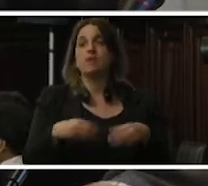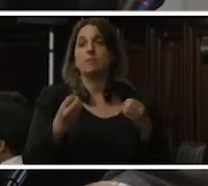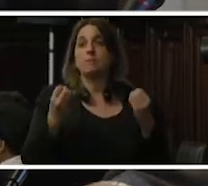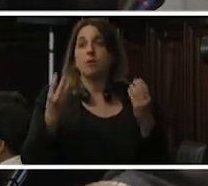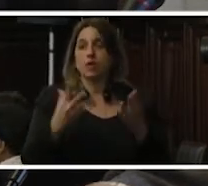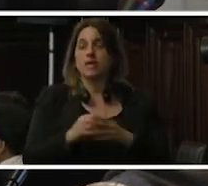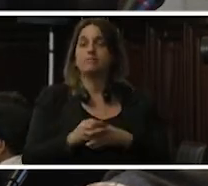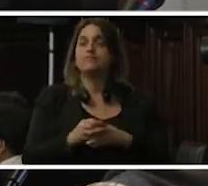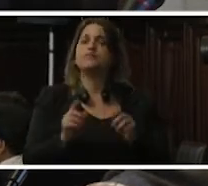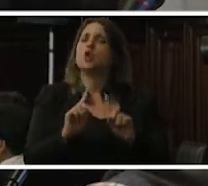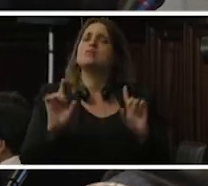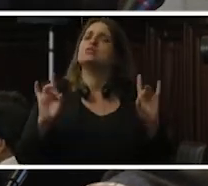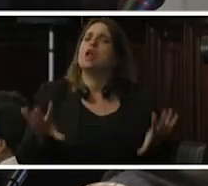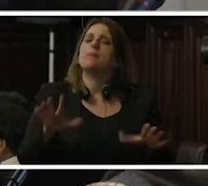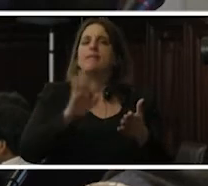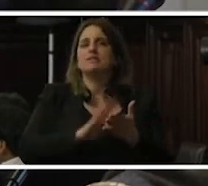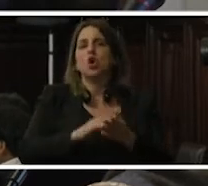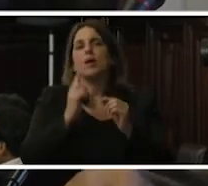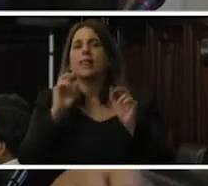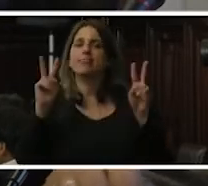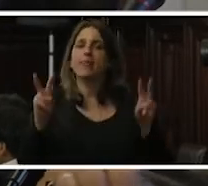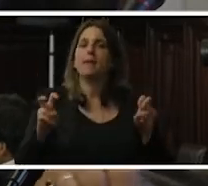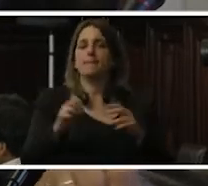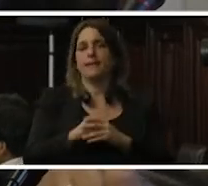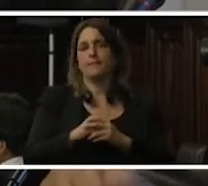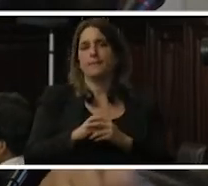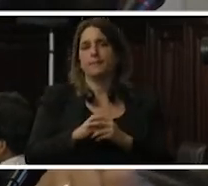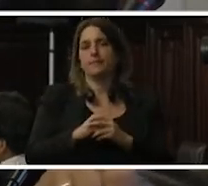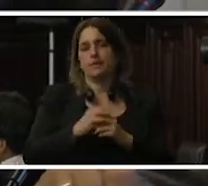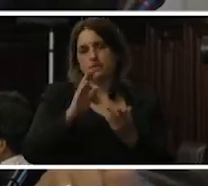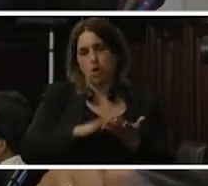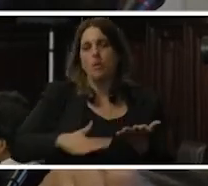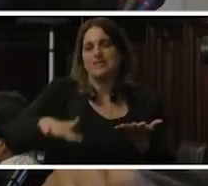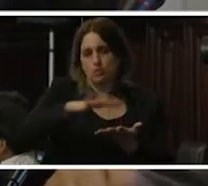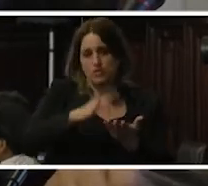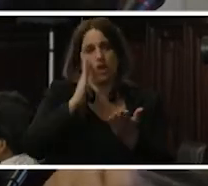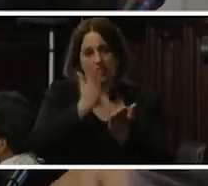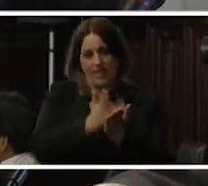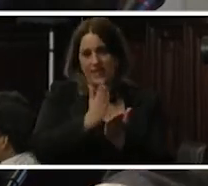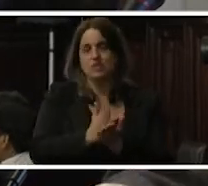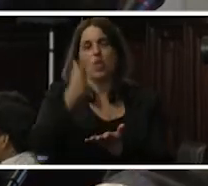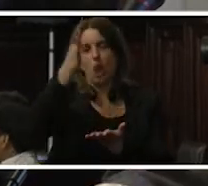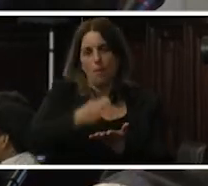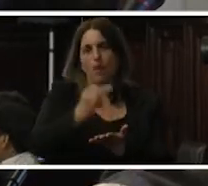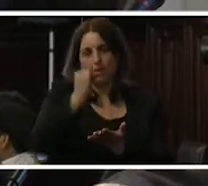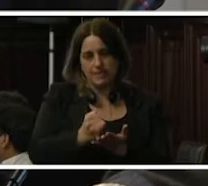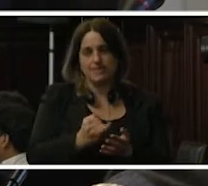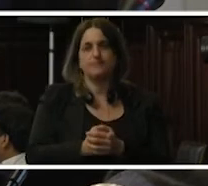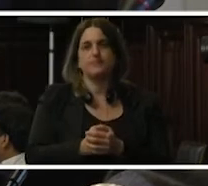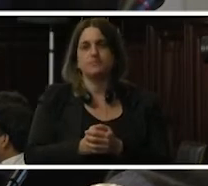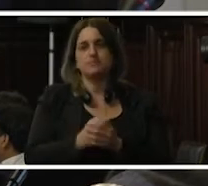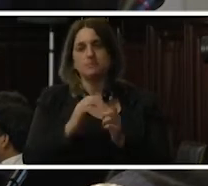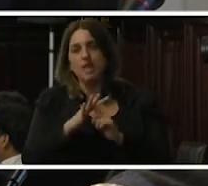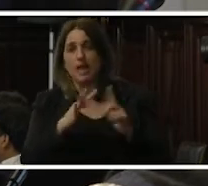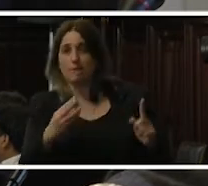no solo el tratamiento del tema de la situación y los derechos de los pueblos indígenas en aislamiento